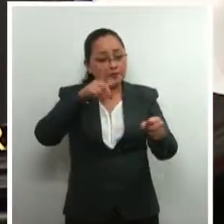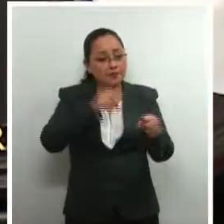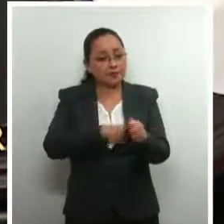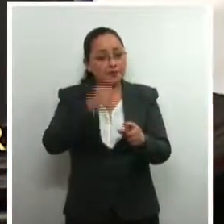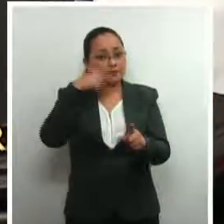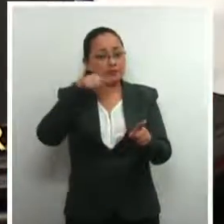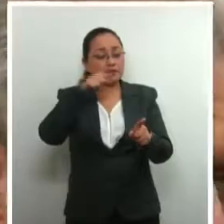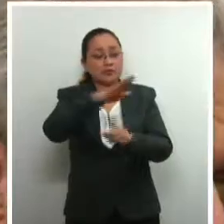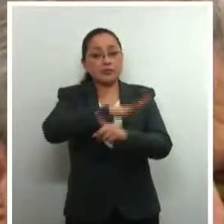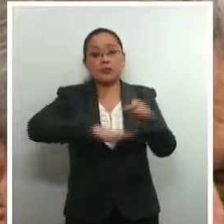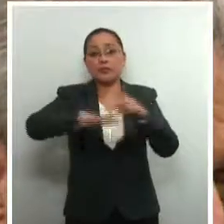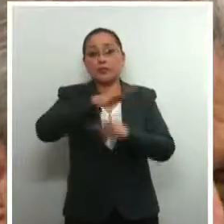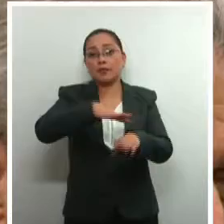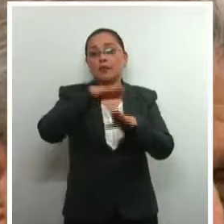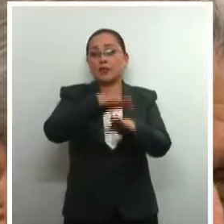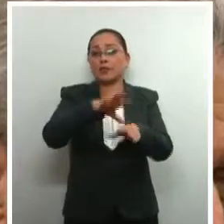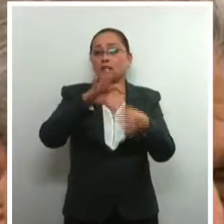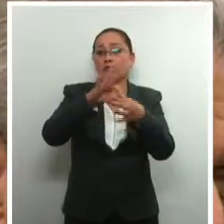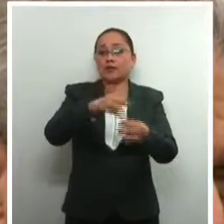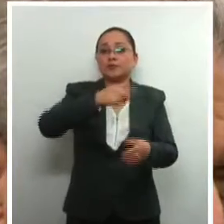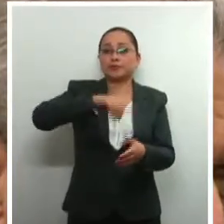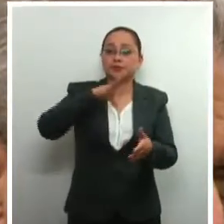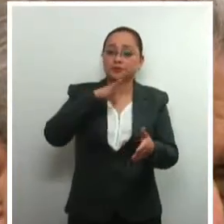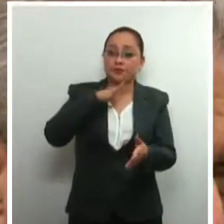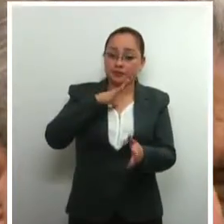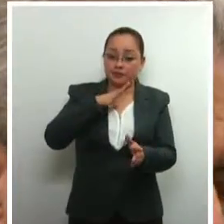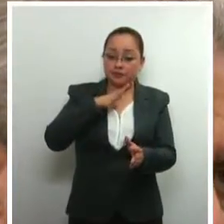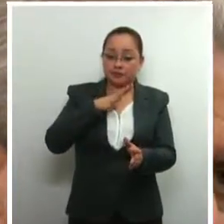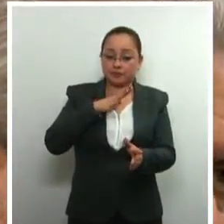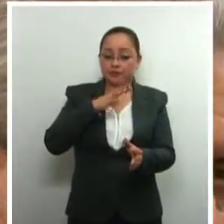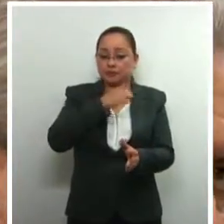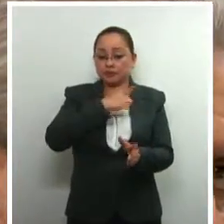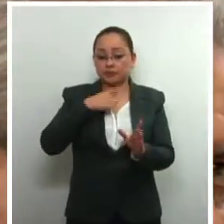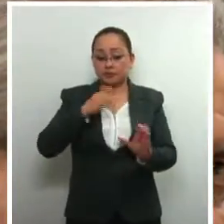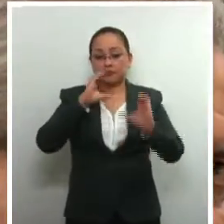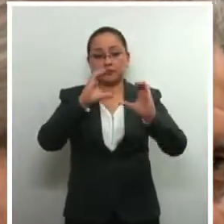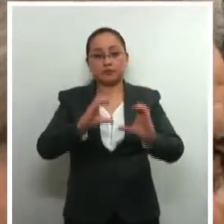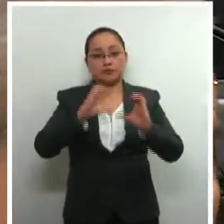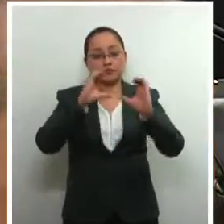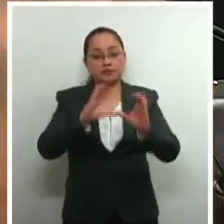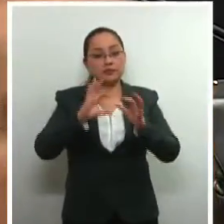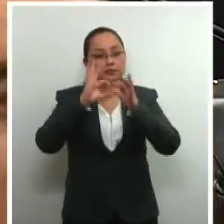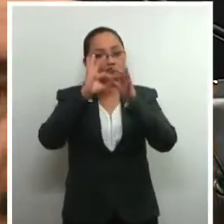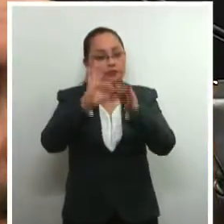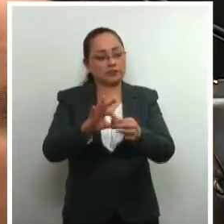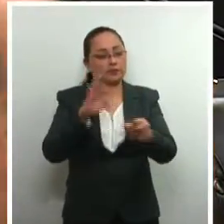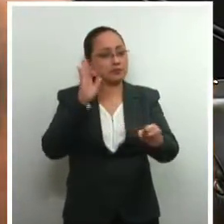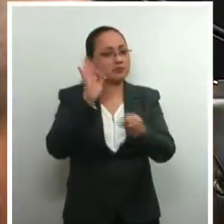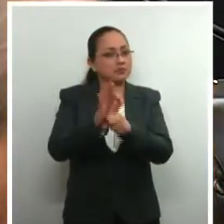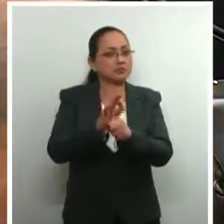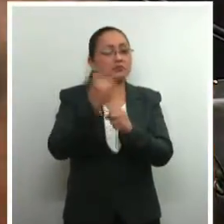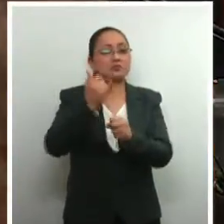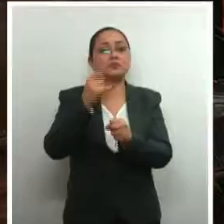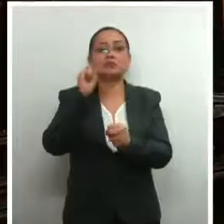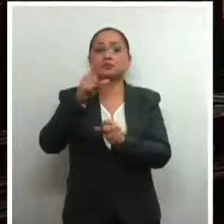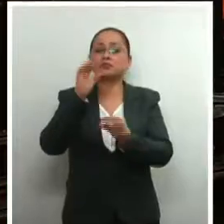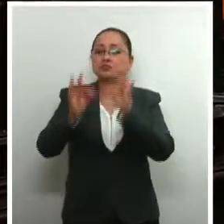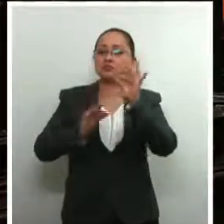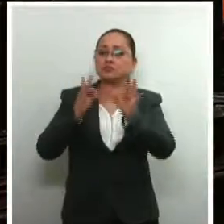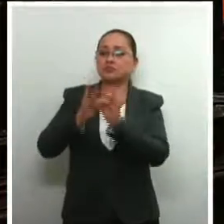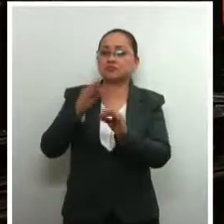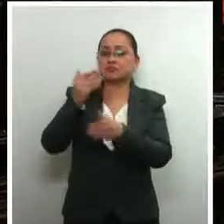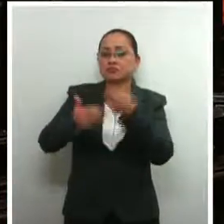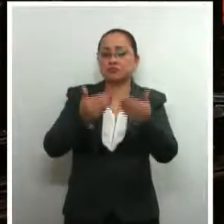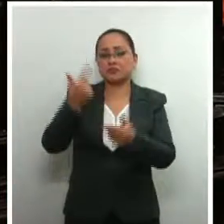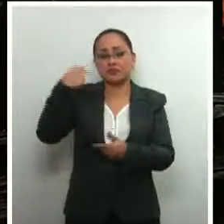del ecosistema en donde estamos ubicados, el conservarlo, el preservarlo y el garantizar que servirá